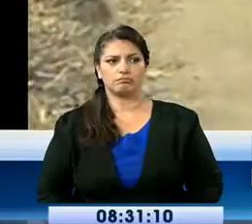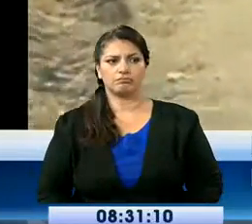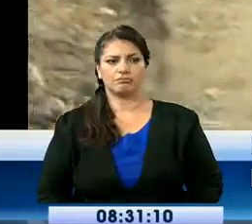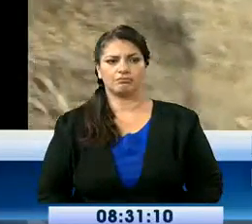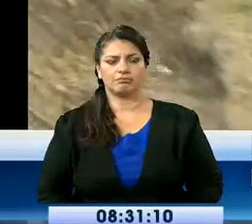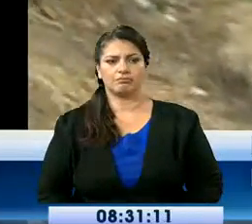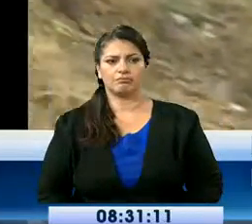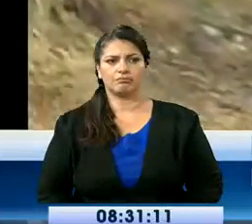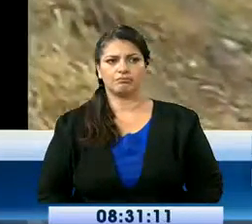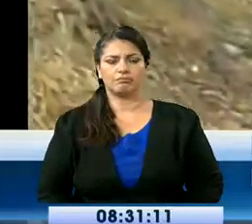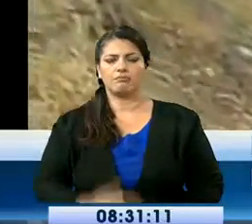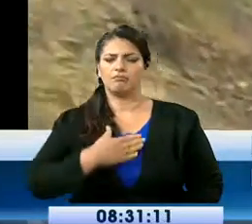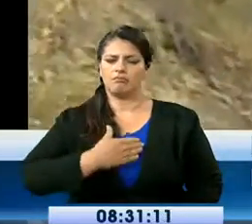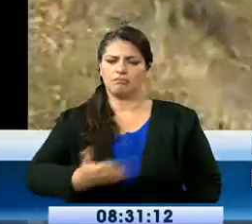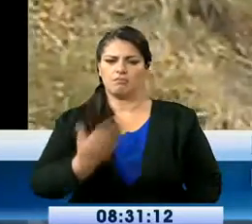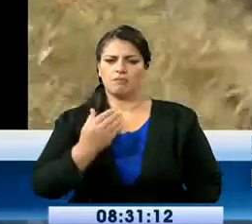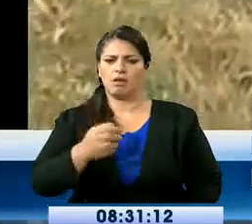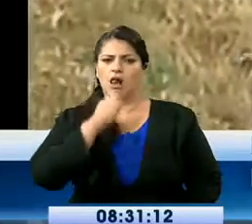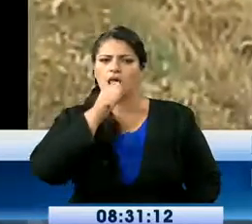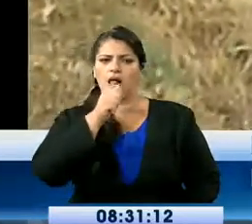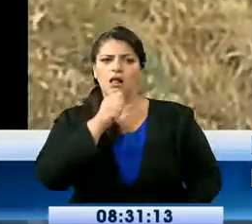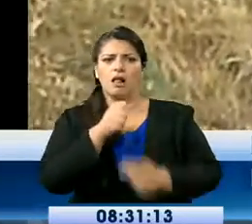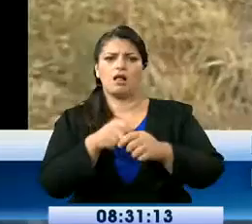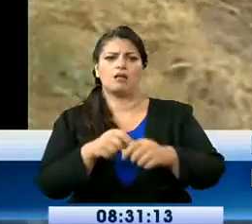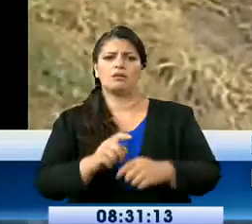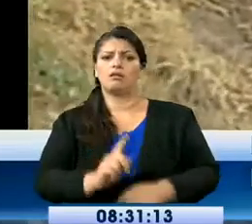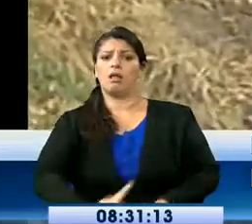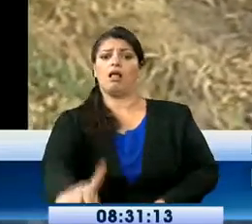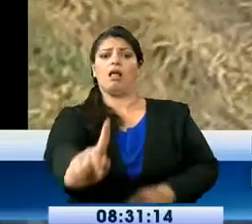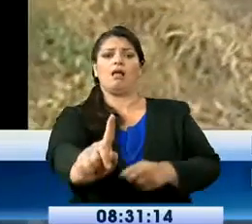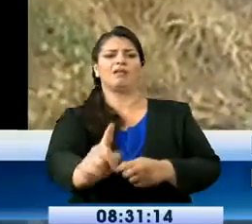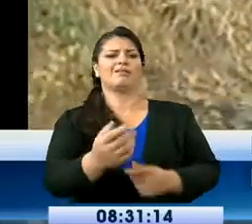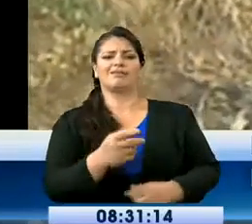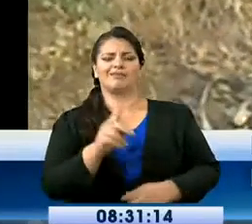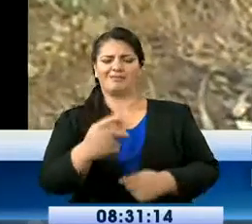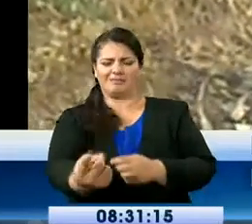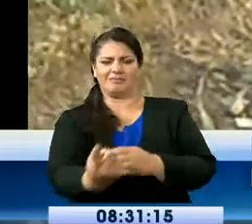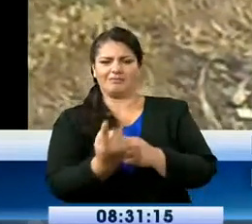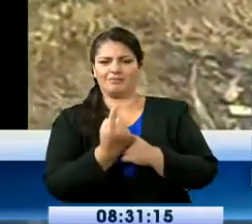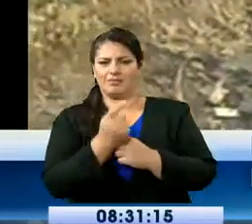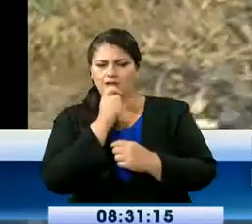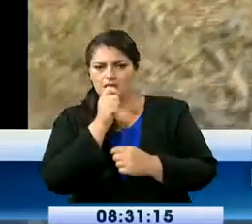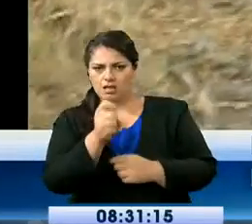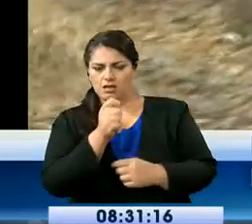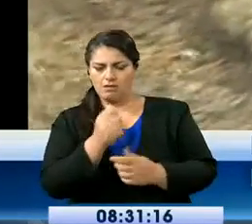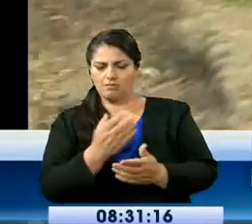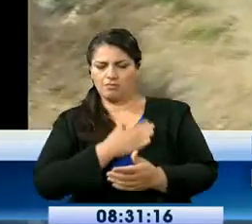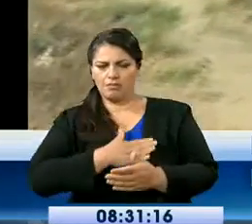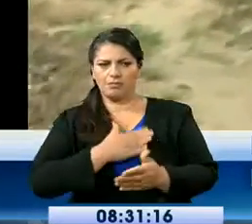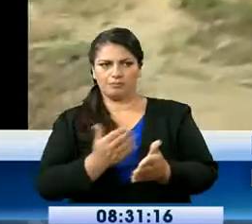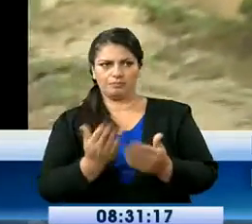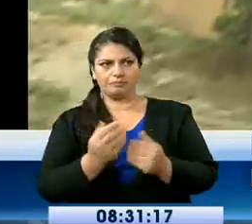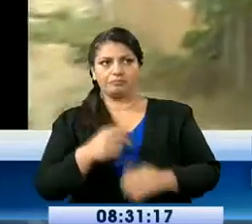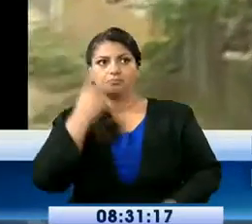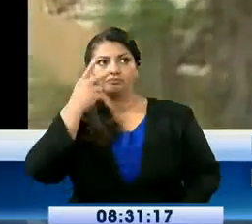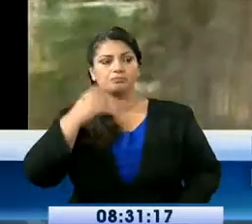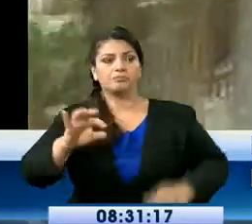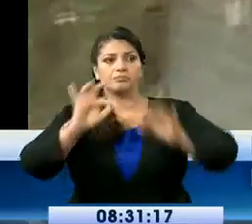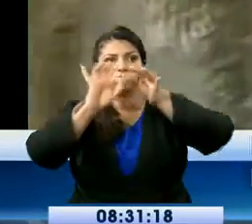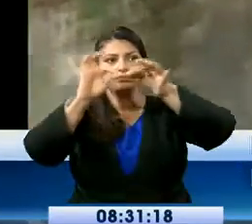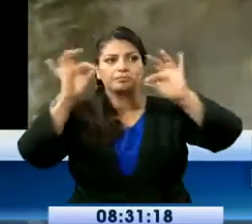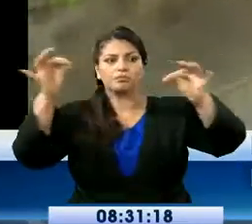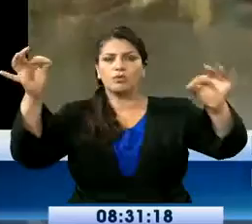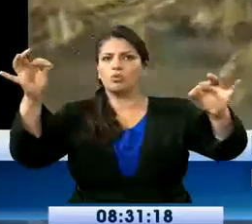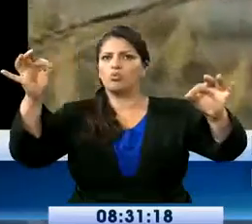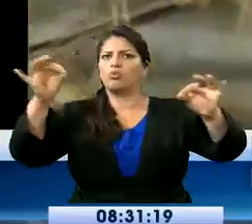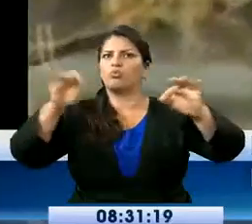para acá. Mira el cable como está, mira, pasa por mi casa. Y me dicen que no es un peligro, ya he hablado con la empresa LED. Dice que no es un peligro. Esta agua